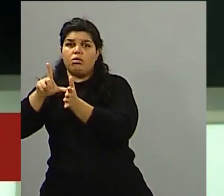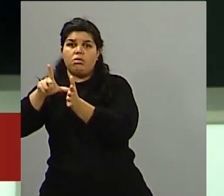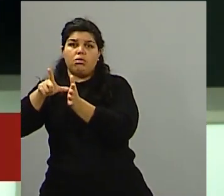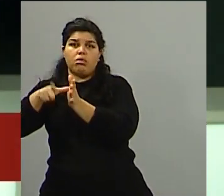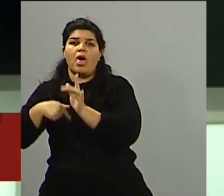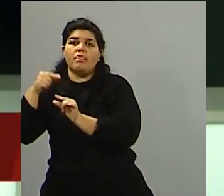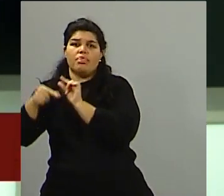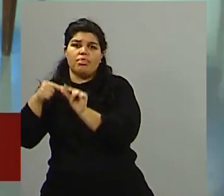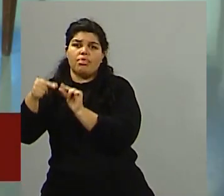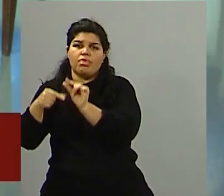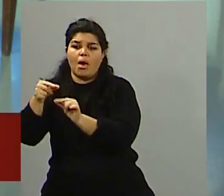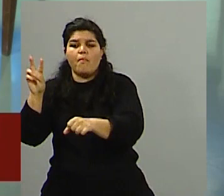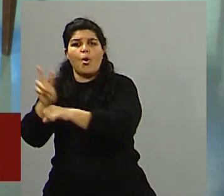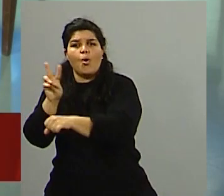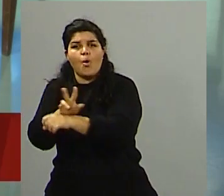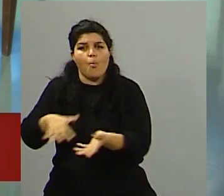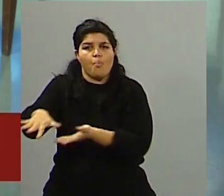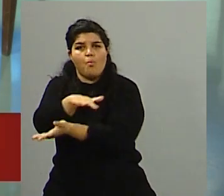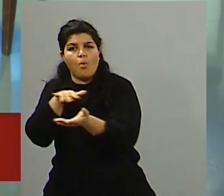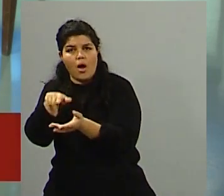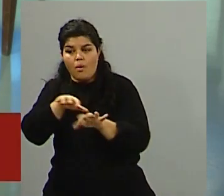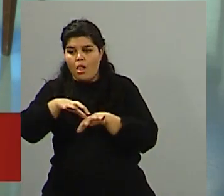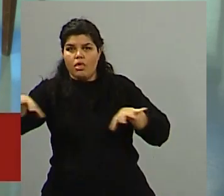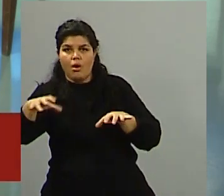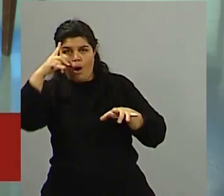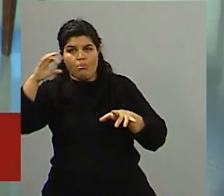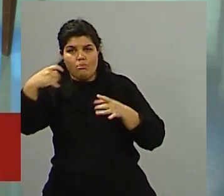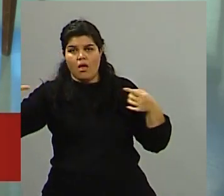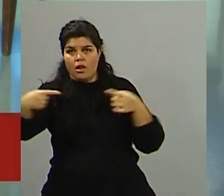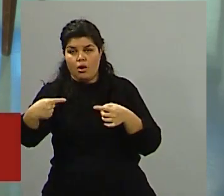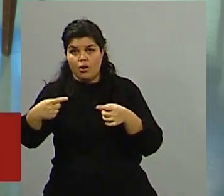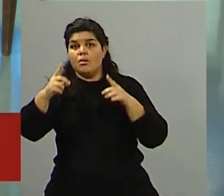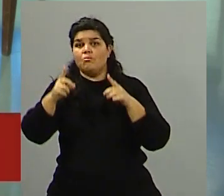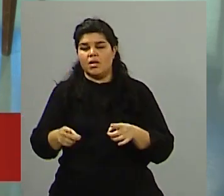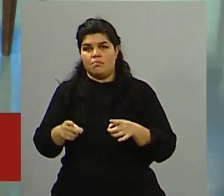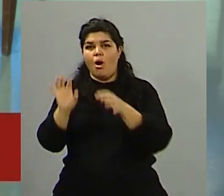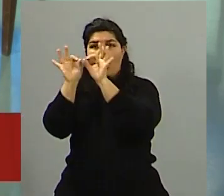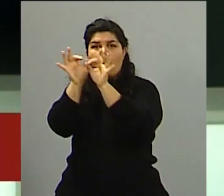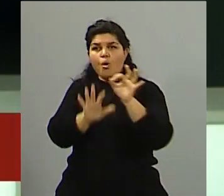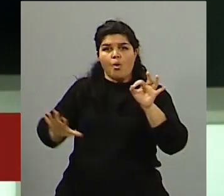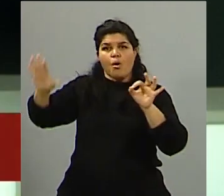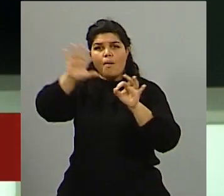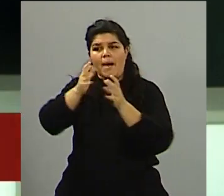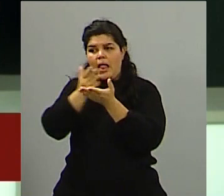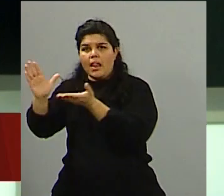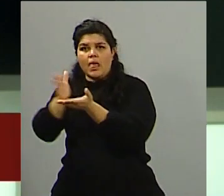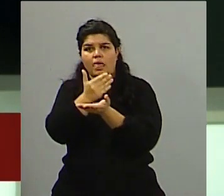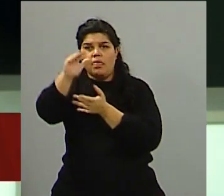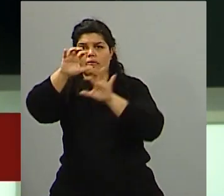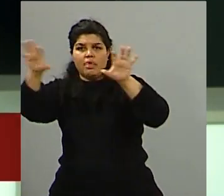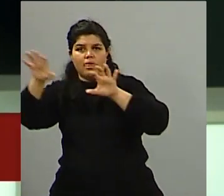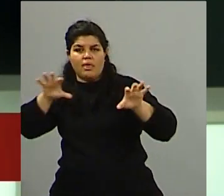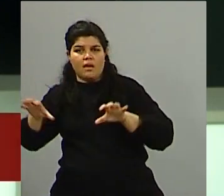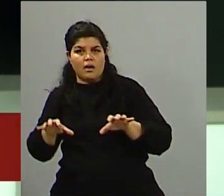el gran estandarte, ¿sí? Dentro de la política europea del viejo continente, como el gran estandarte, puedan avanzar sobre